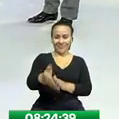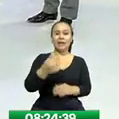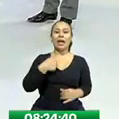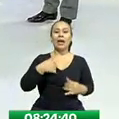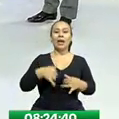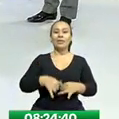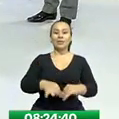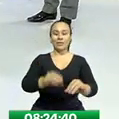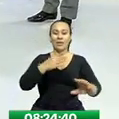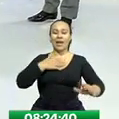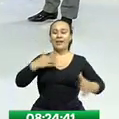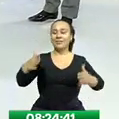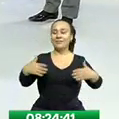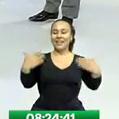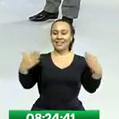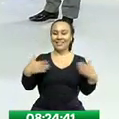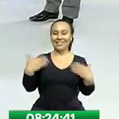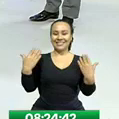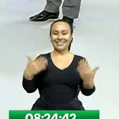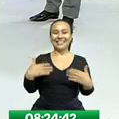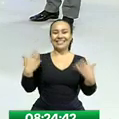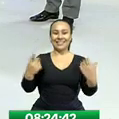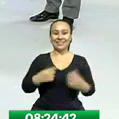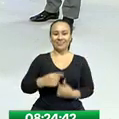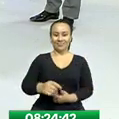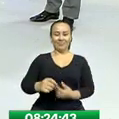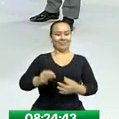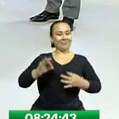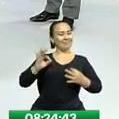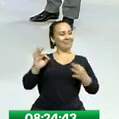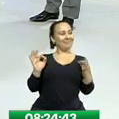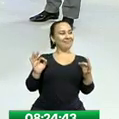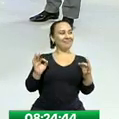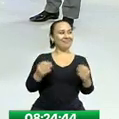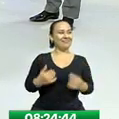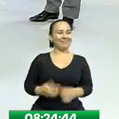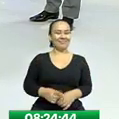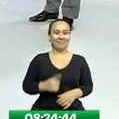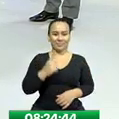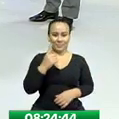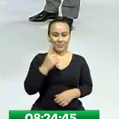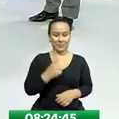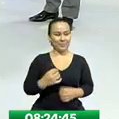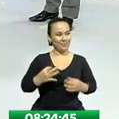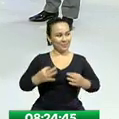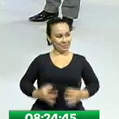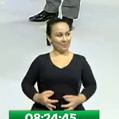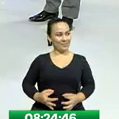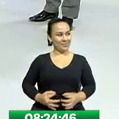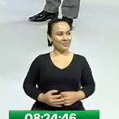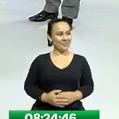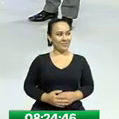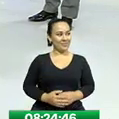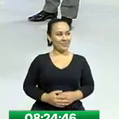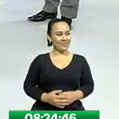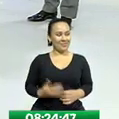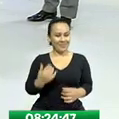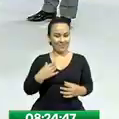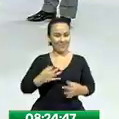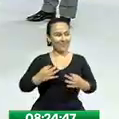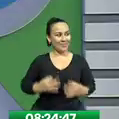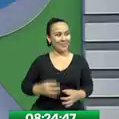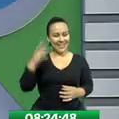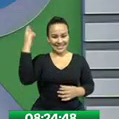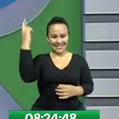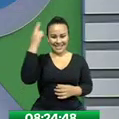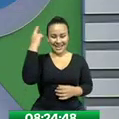con ese espíritu justamente de eso. Guerrero, de valiente. Primero de agosto, 1 de agosto. Eso. Ah, eso sí, pues. celebrando